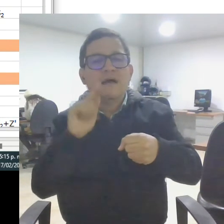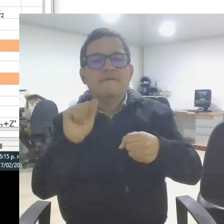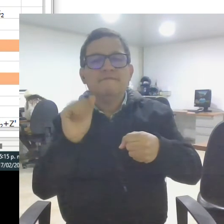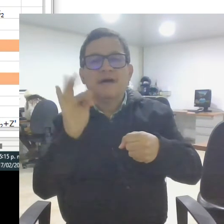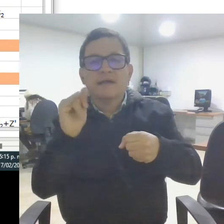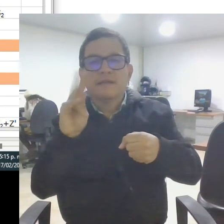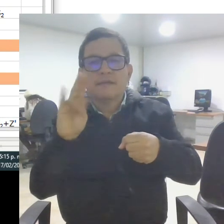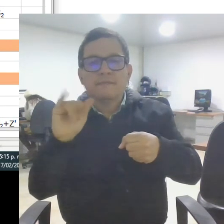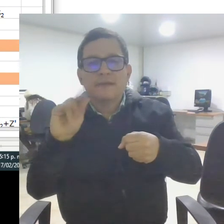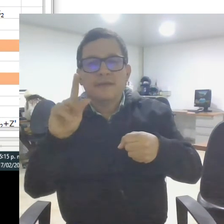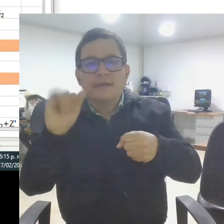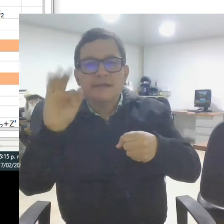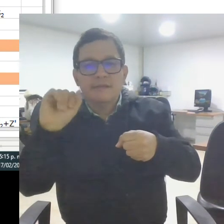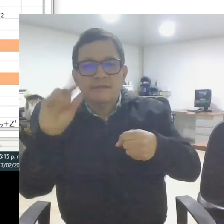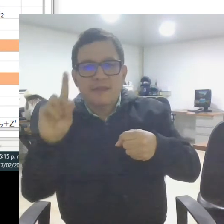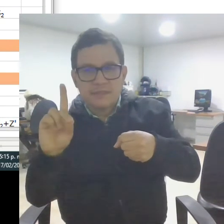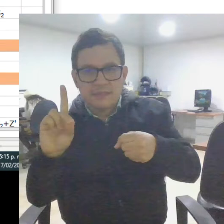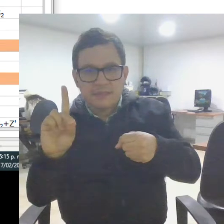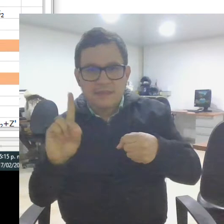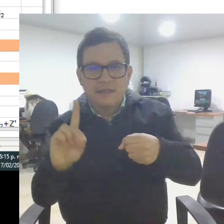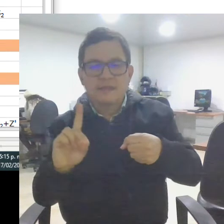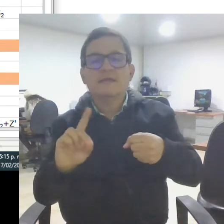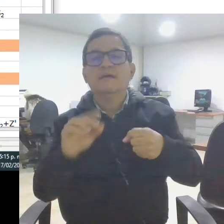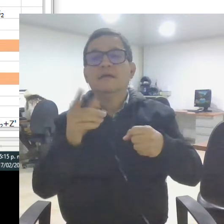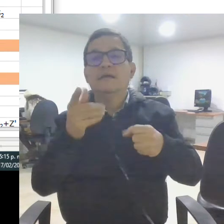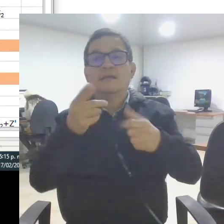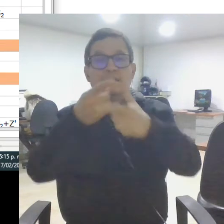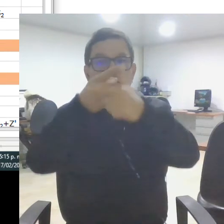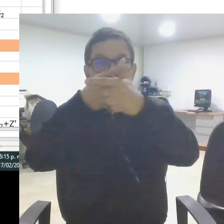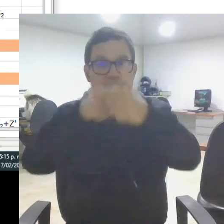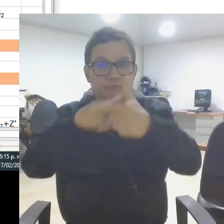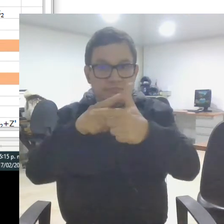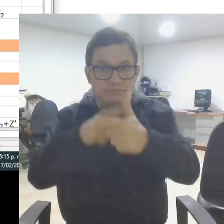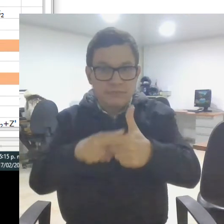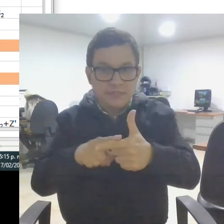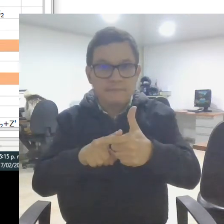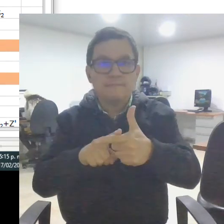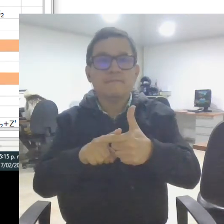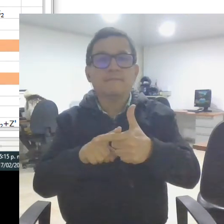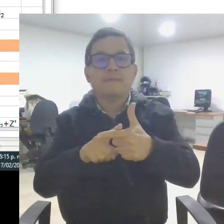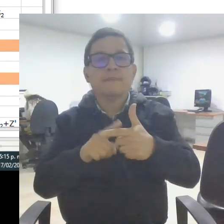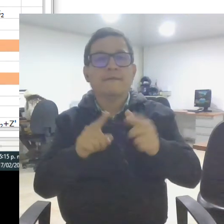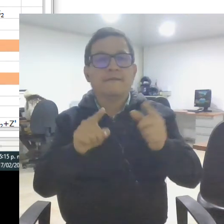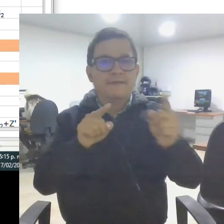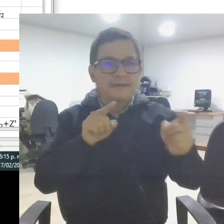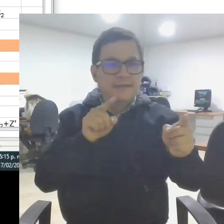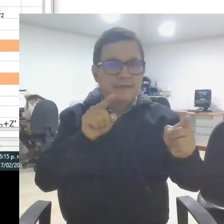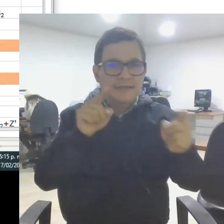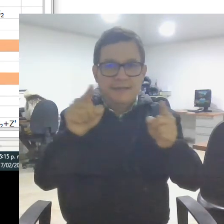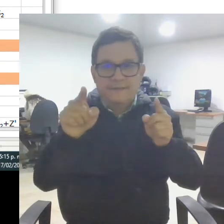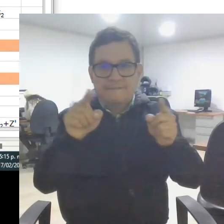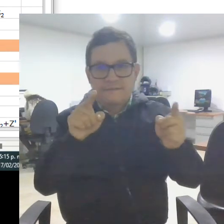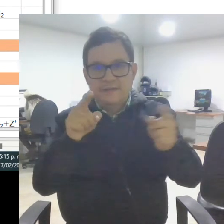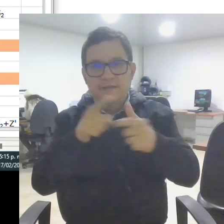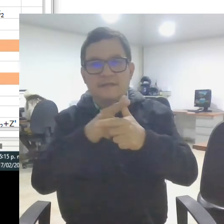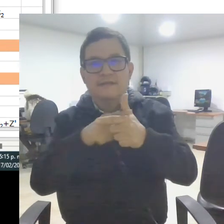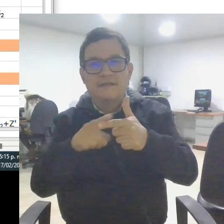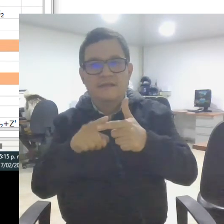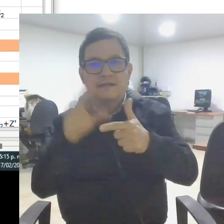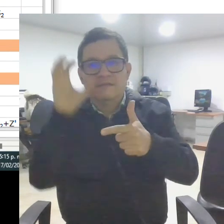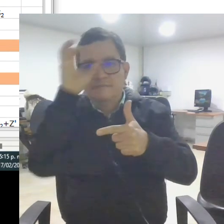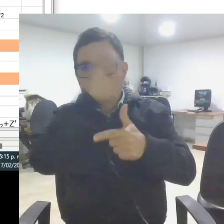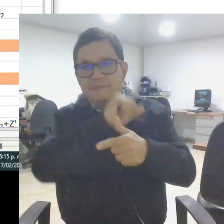caso, después de dividir esta columna entre esta, tenemos que es este valor.